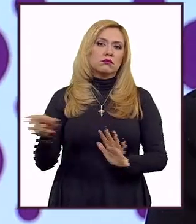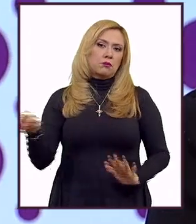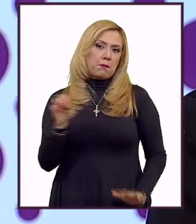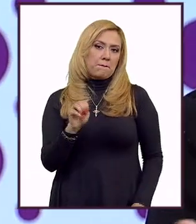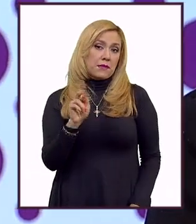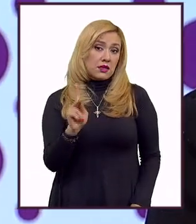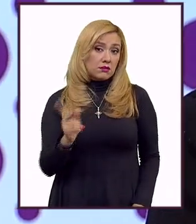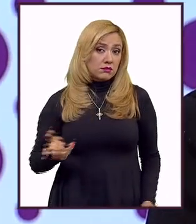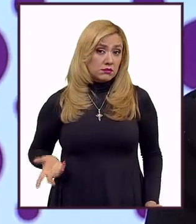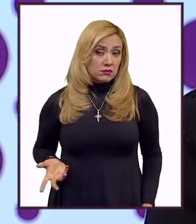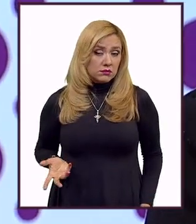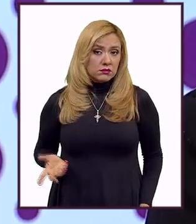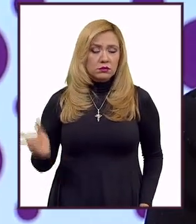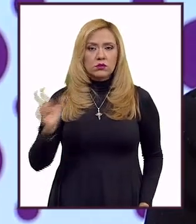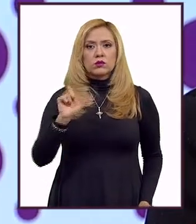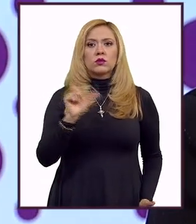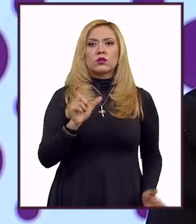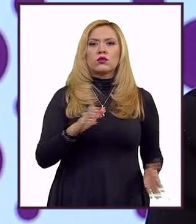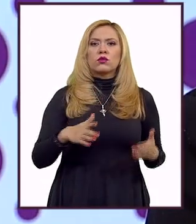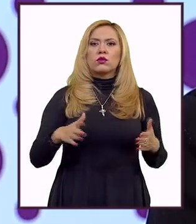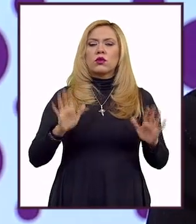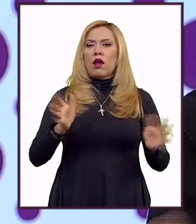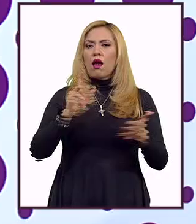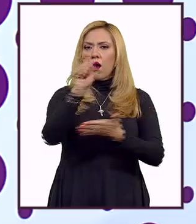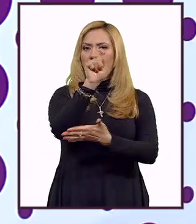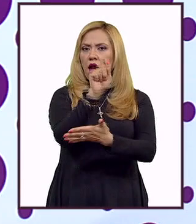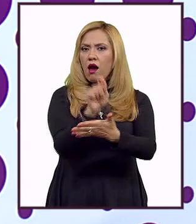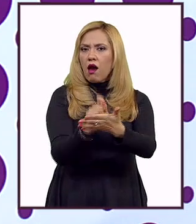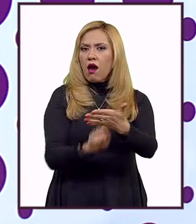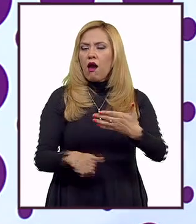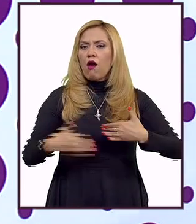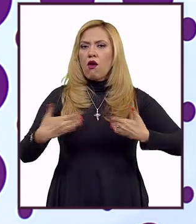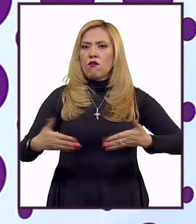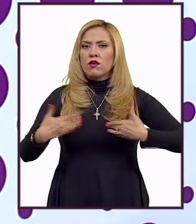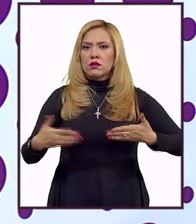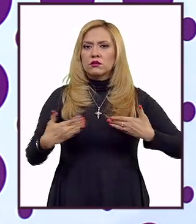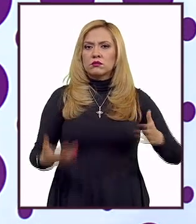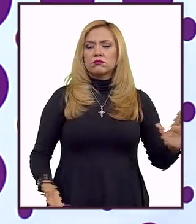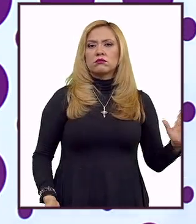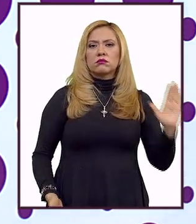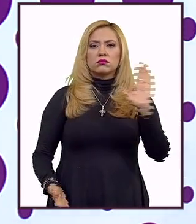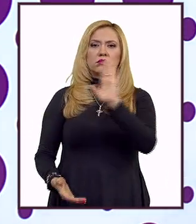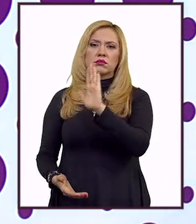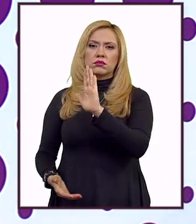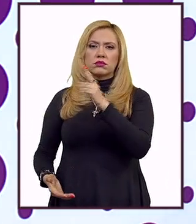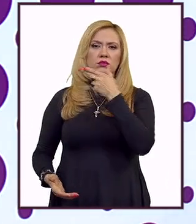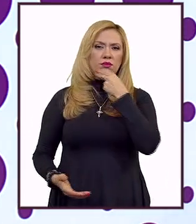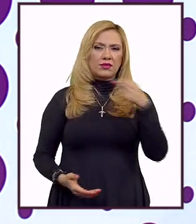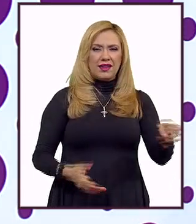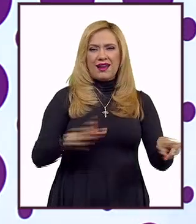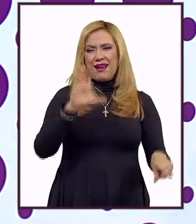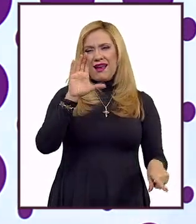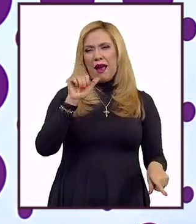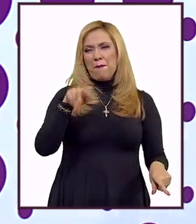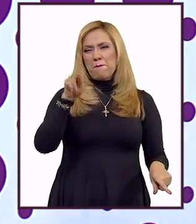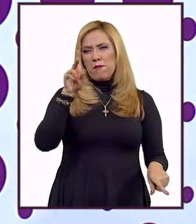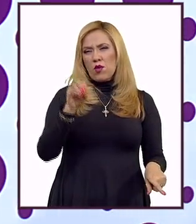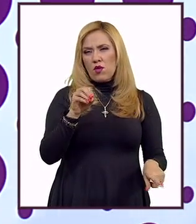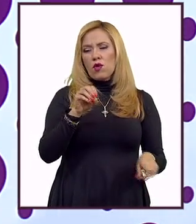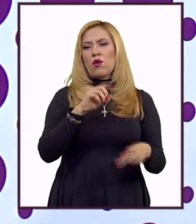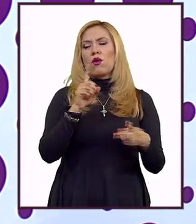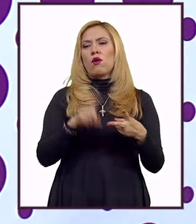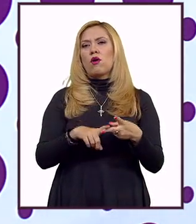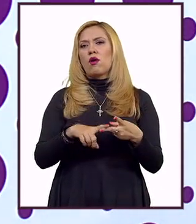Público. Es decir, cuando ya traes una confesión escrita, el caso de Alfonso Martín del Campo o el caso del profesor Baldovino es un caso que nosotros